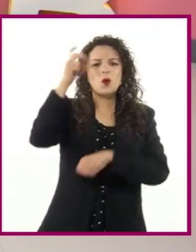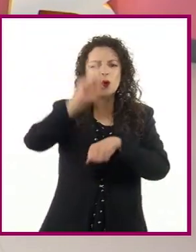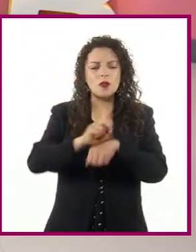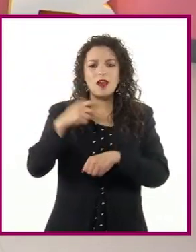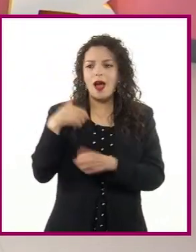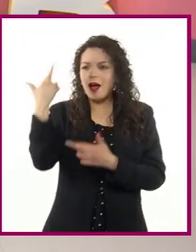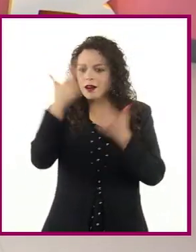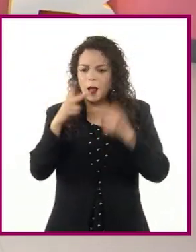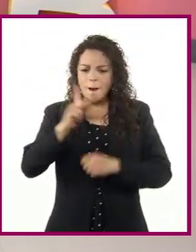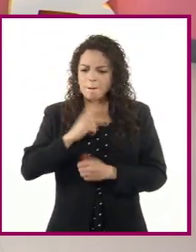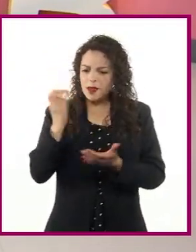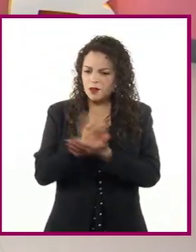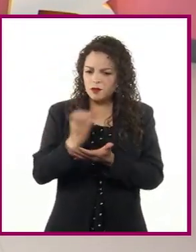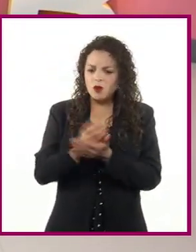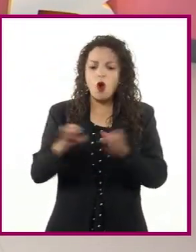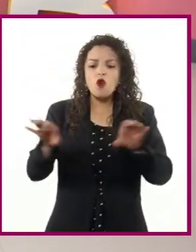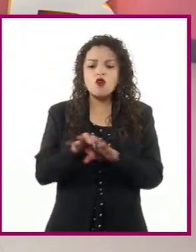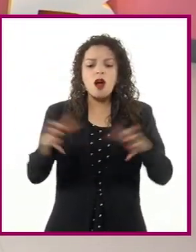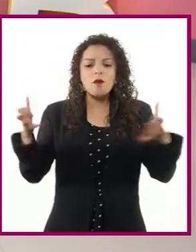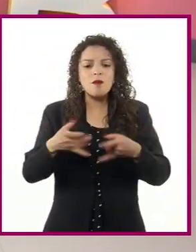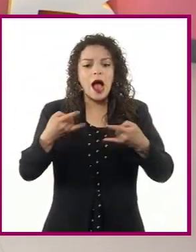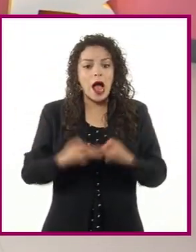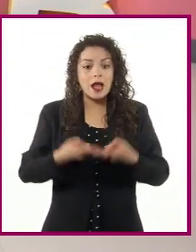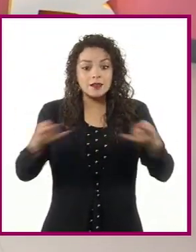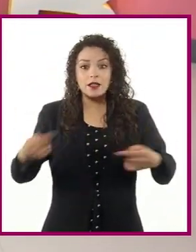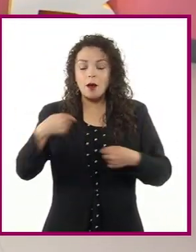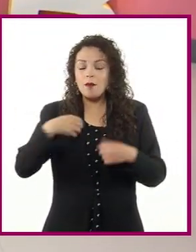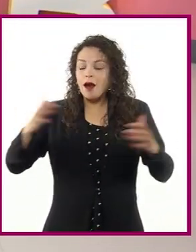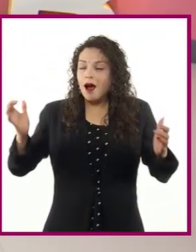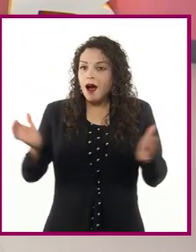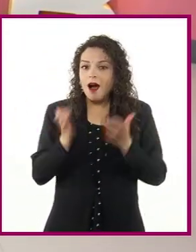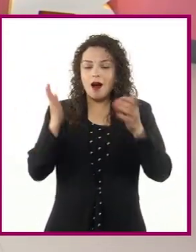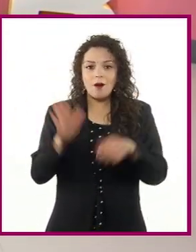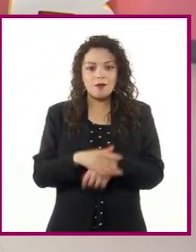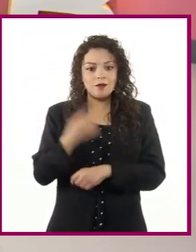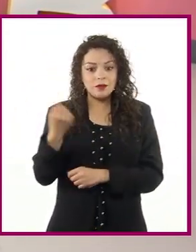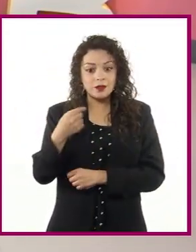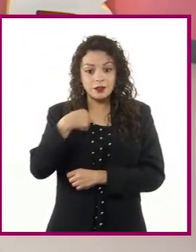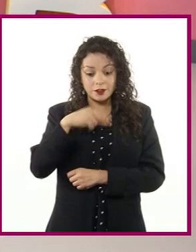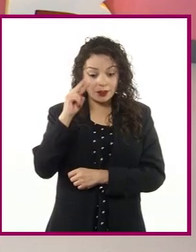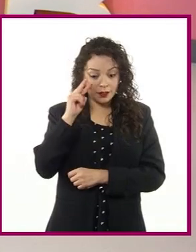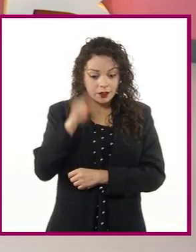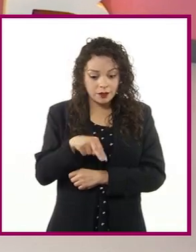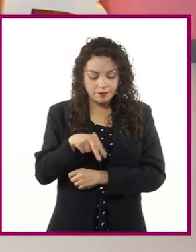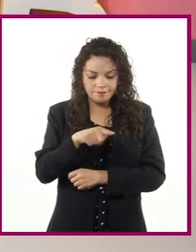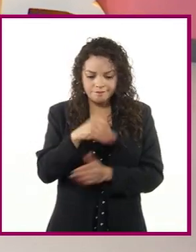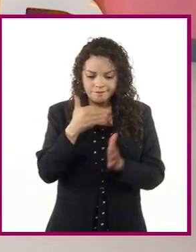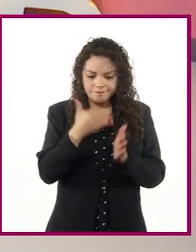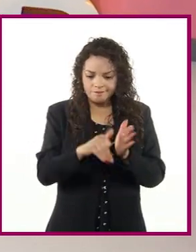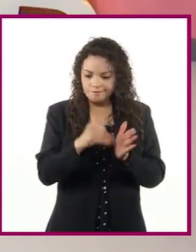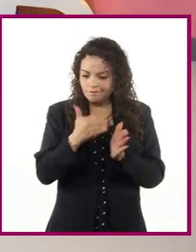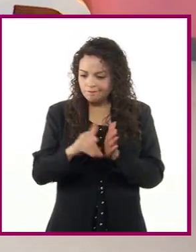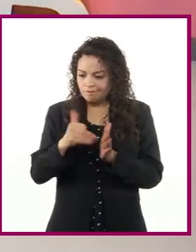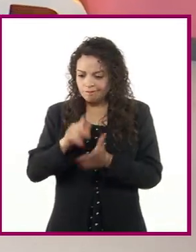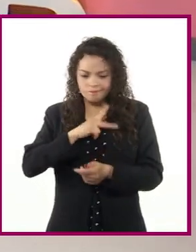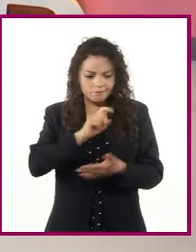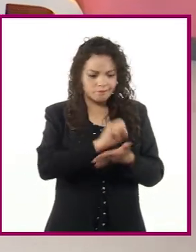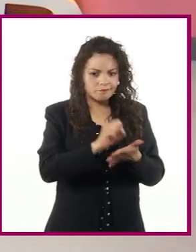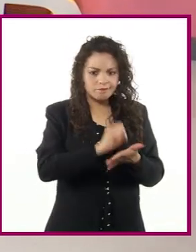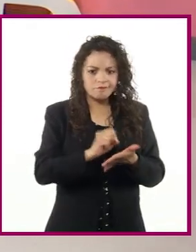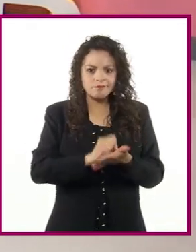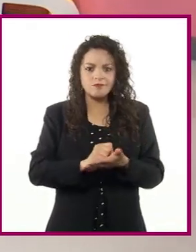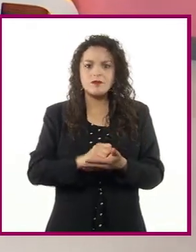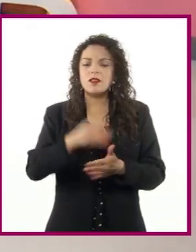una historieta, pero grande fue mi sorpresa cuando me di cuenta que mis notas estaban incompletas, profesora. Me